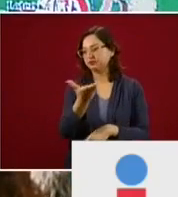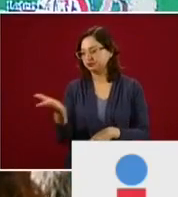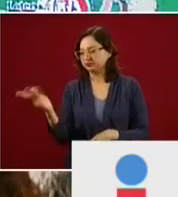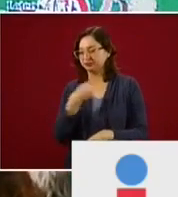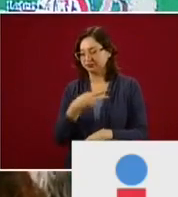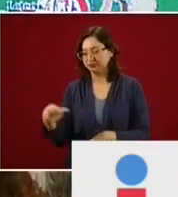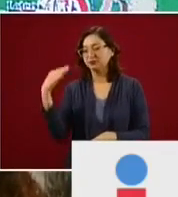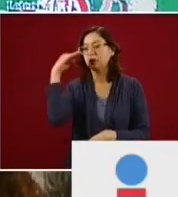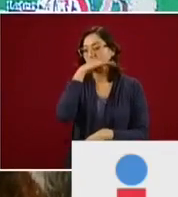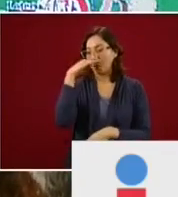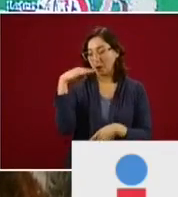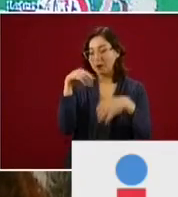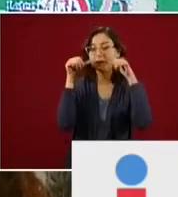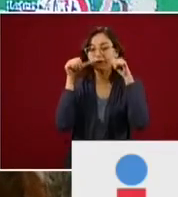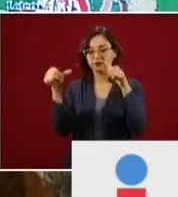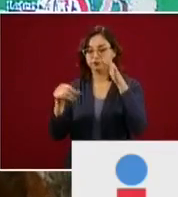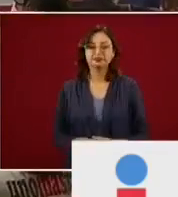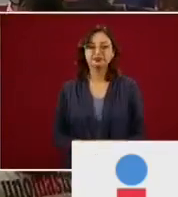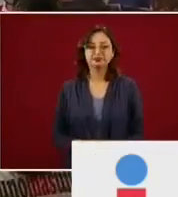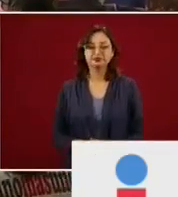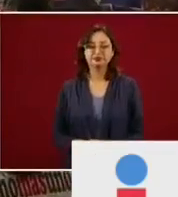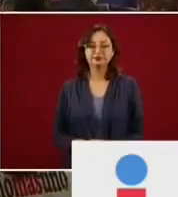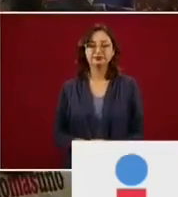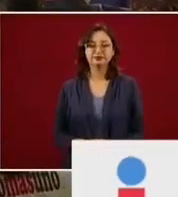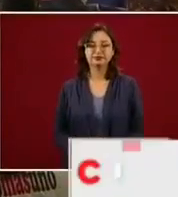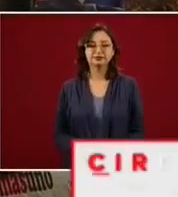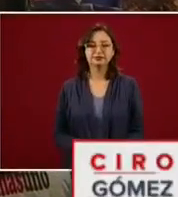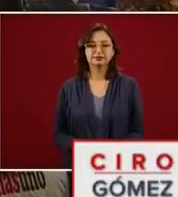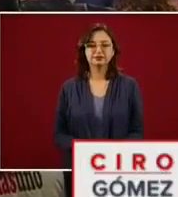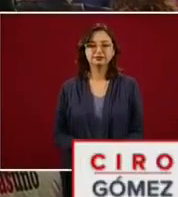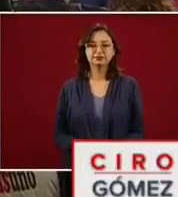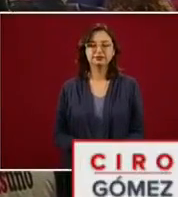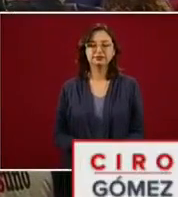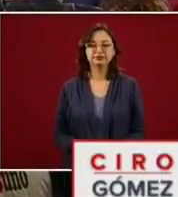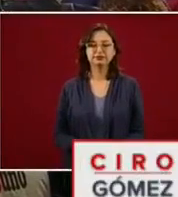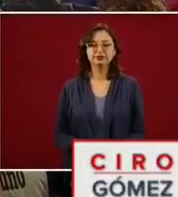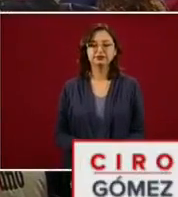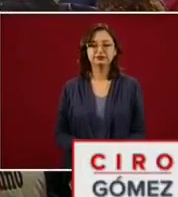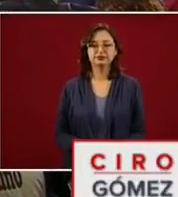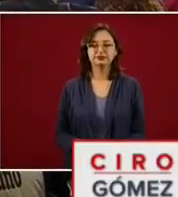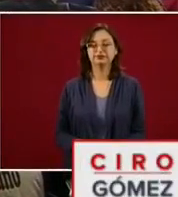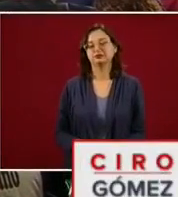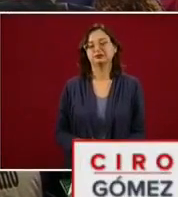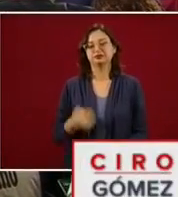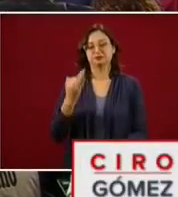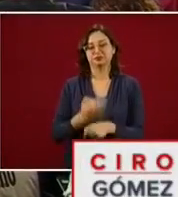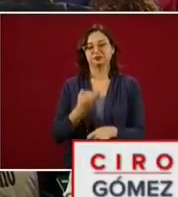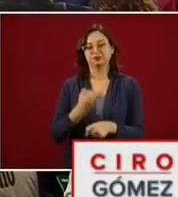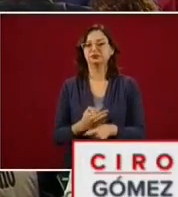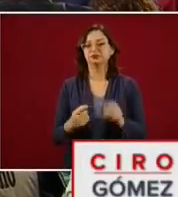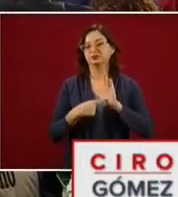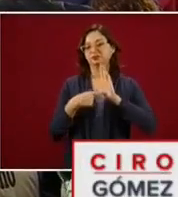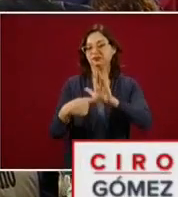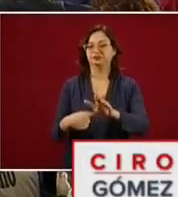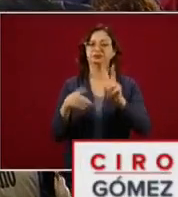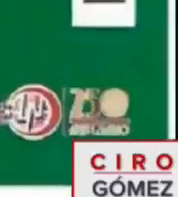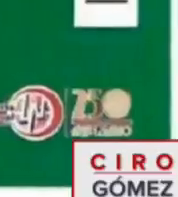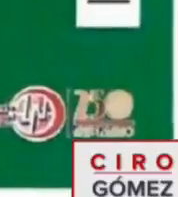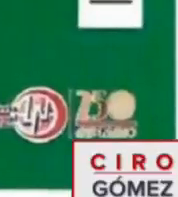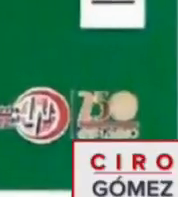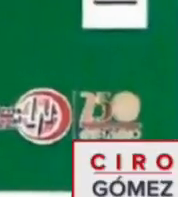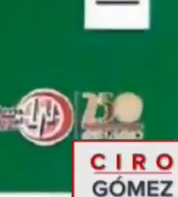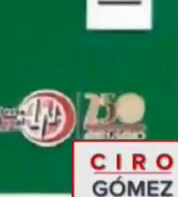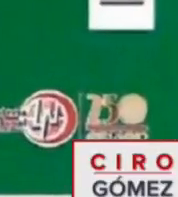de 500 puestos cada 14 millones serían colocados en el sector privado y la lotería nacional vendería